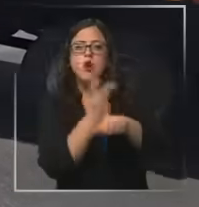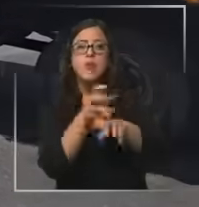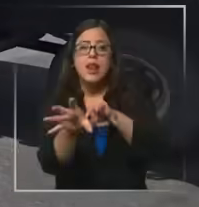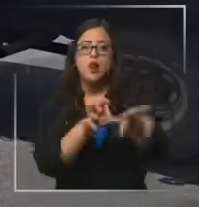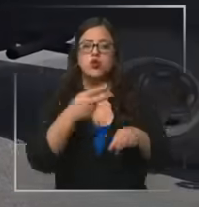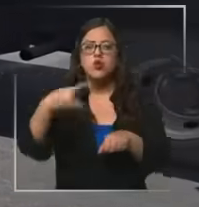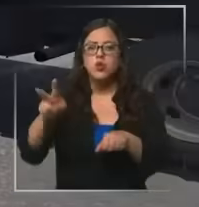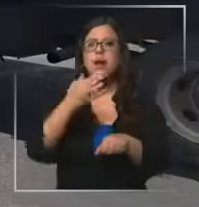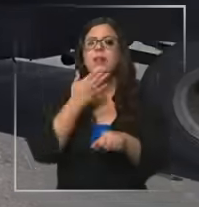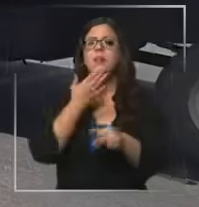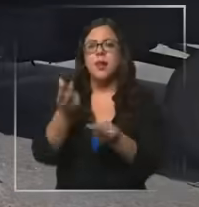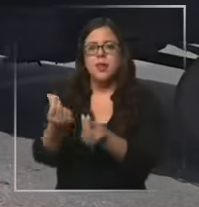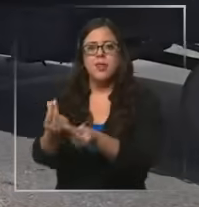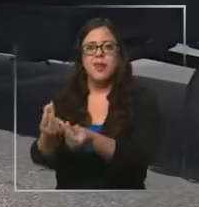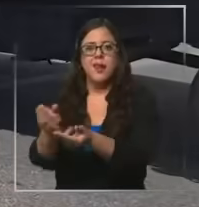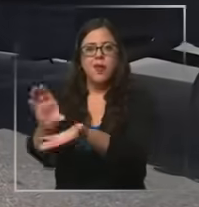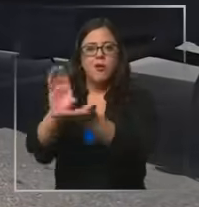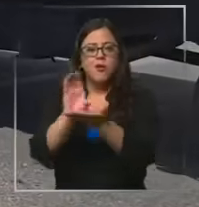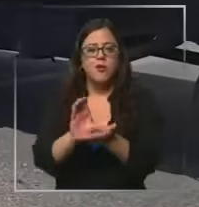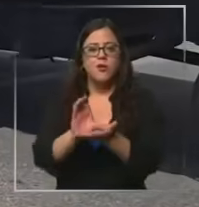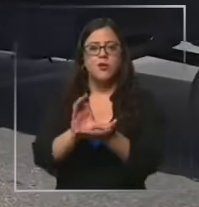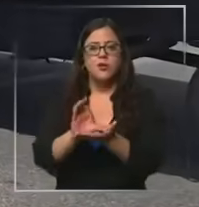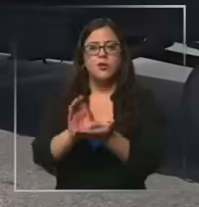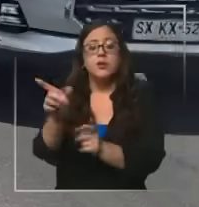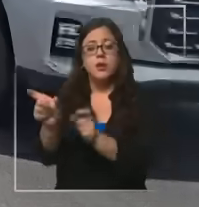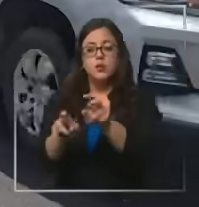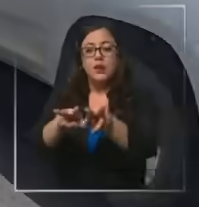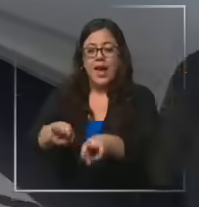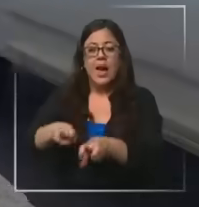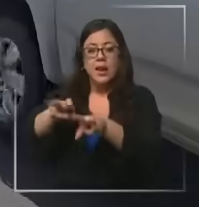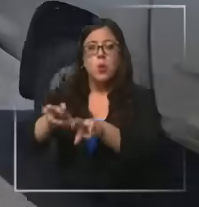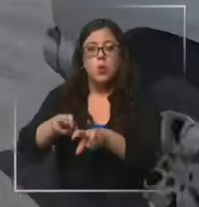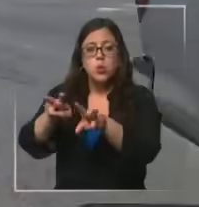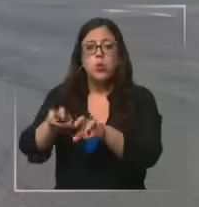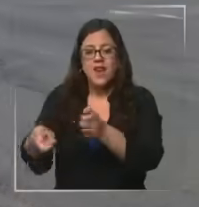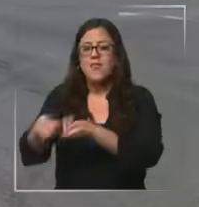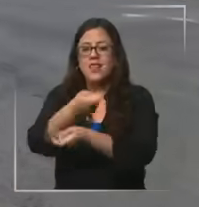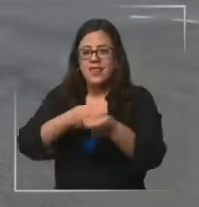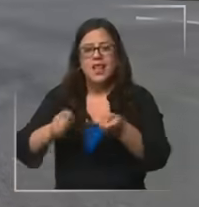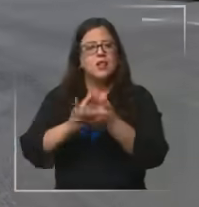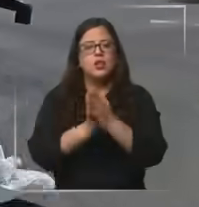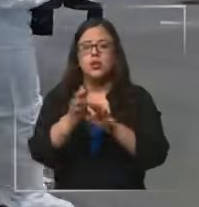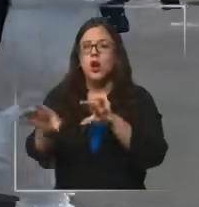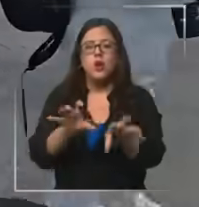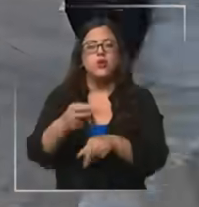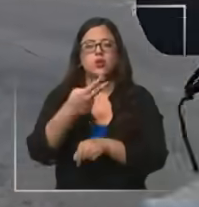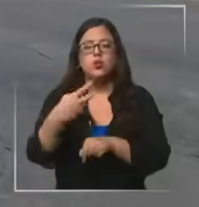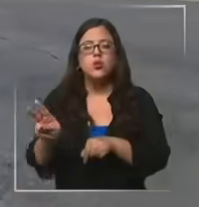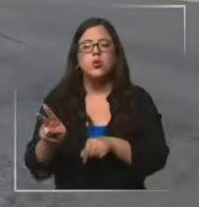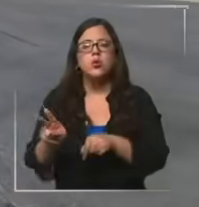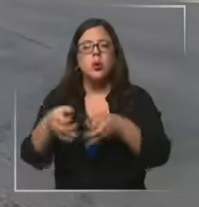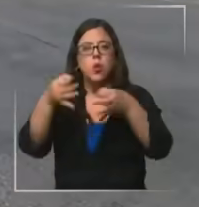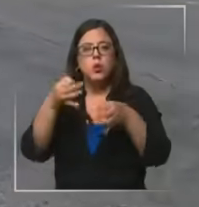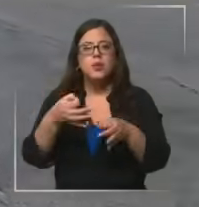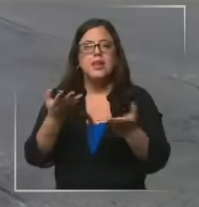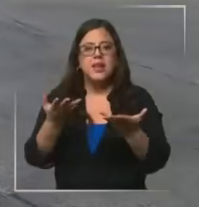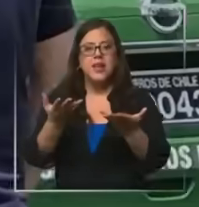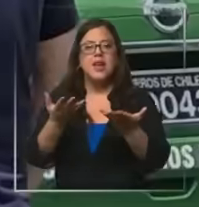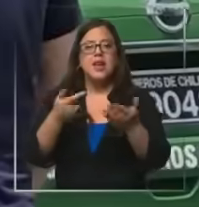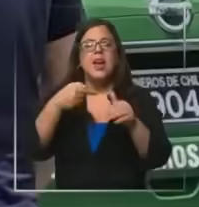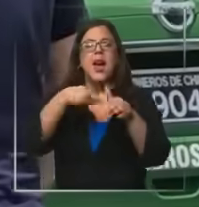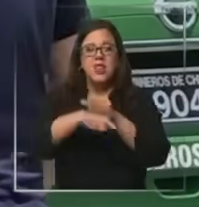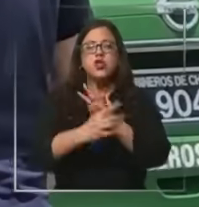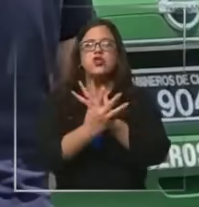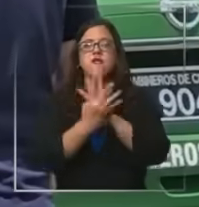la recaudación del día, teniendo en cuenta que estos agricultores vendían la totalidad de sus productos al interior de la feria de Lo